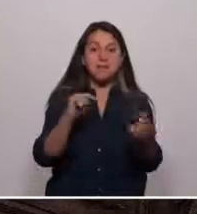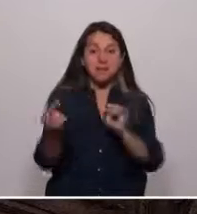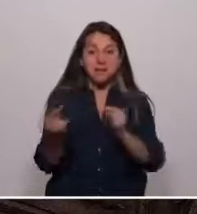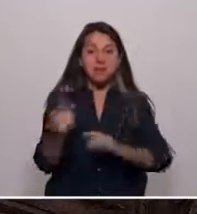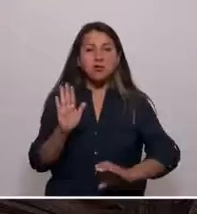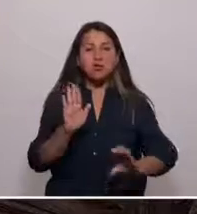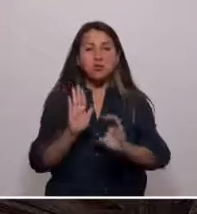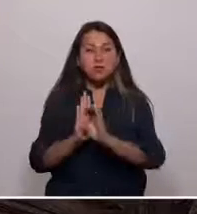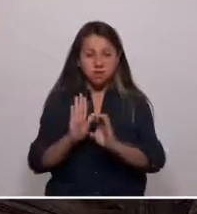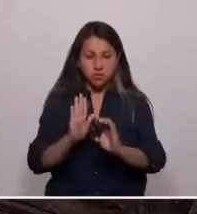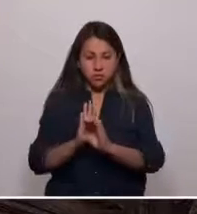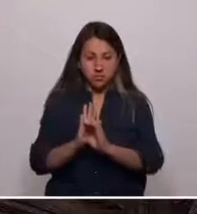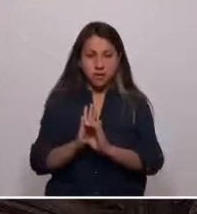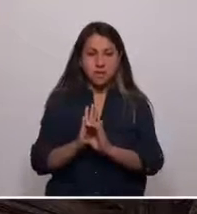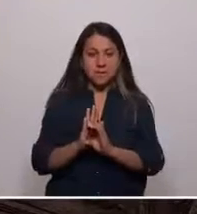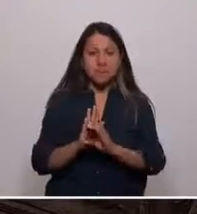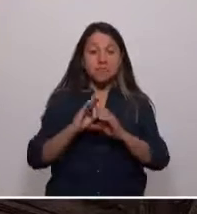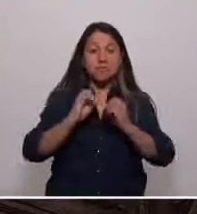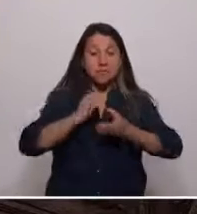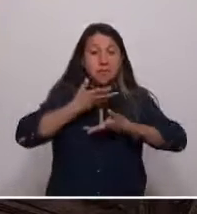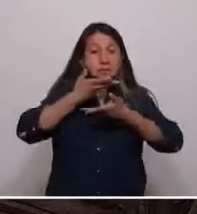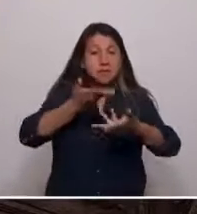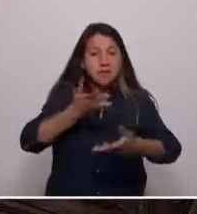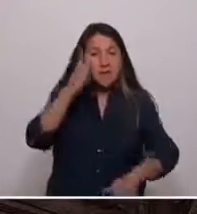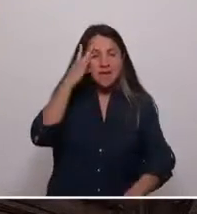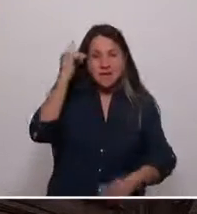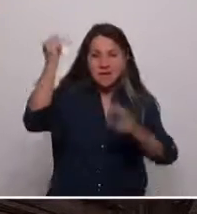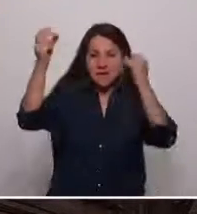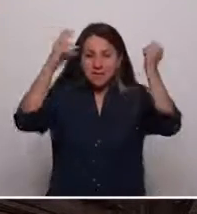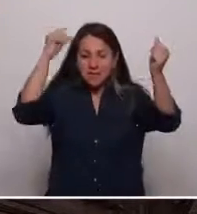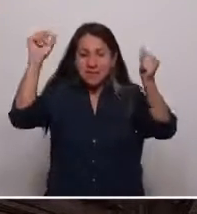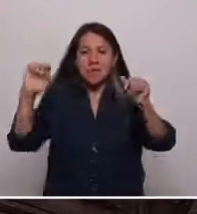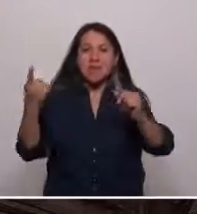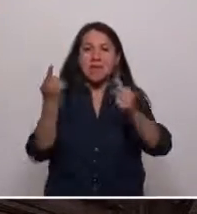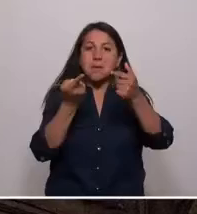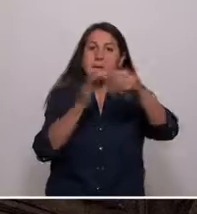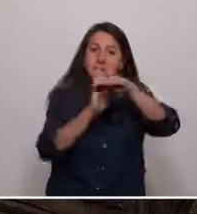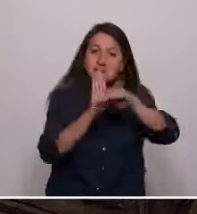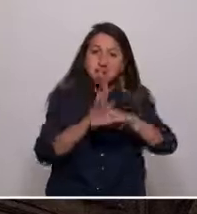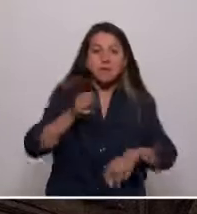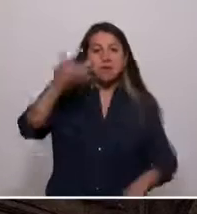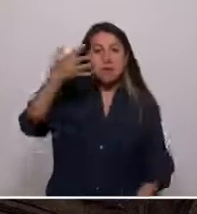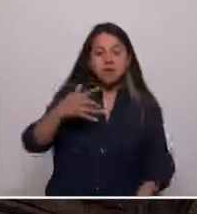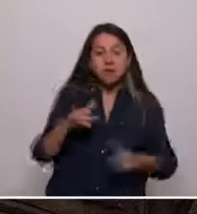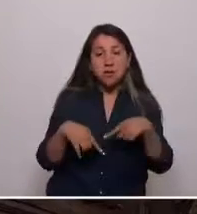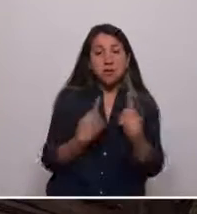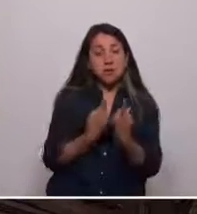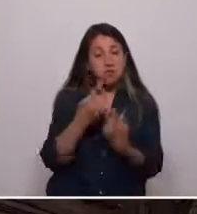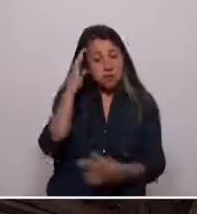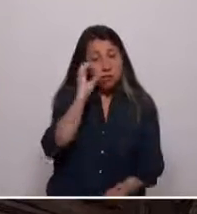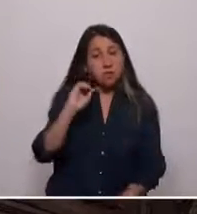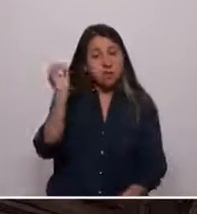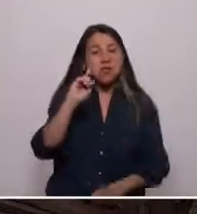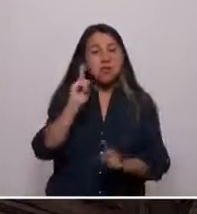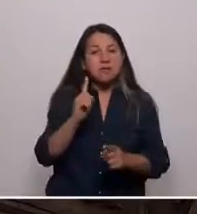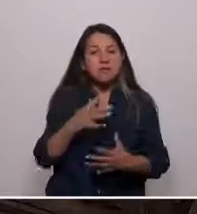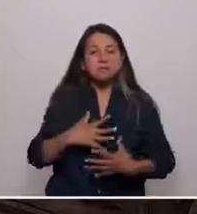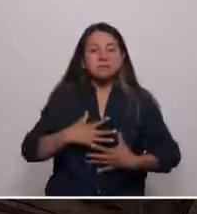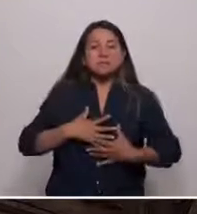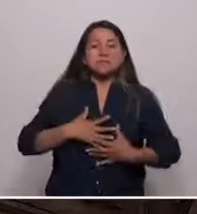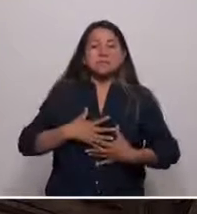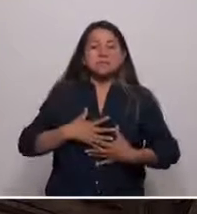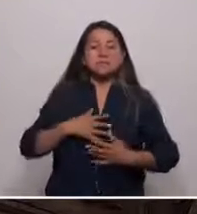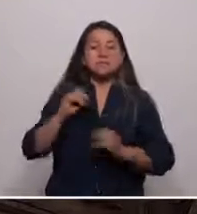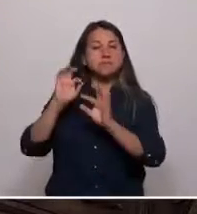constitucional y así expresar ideas, principios y valores que a nuestro juicio deben inspirar nuestra nueva